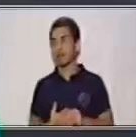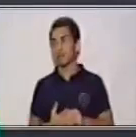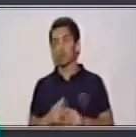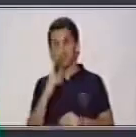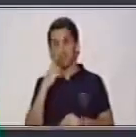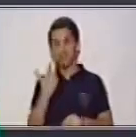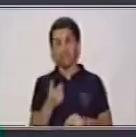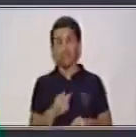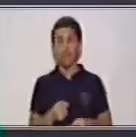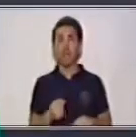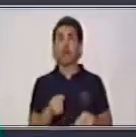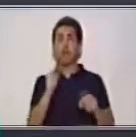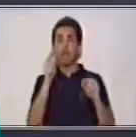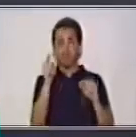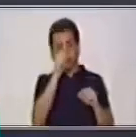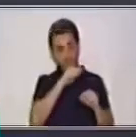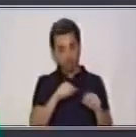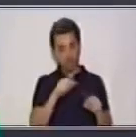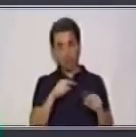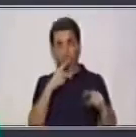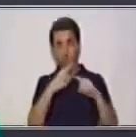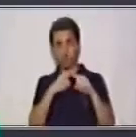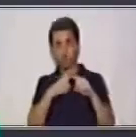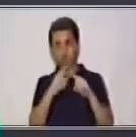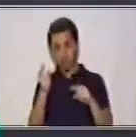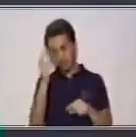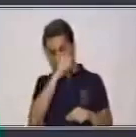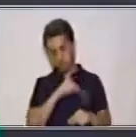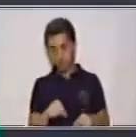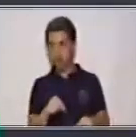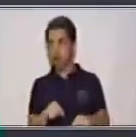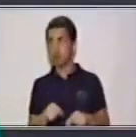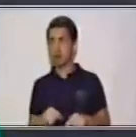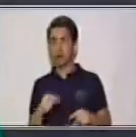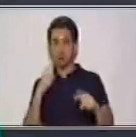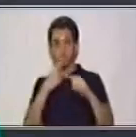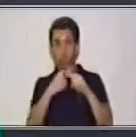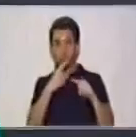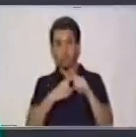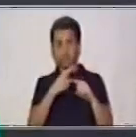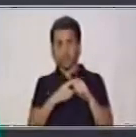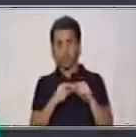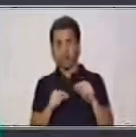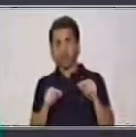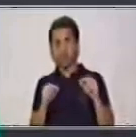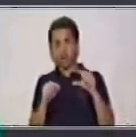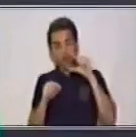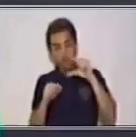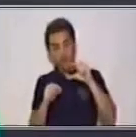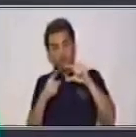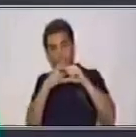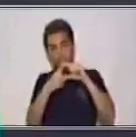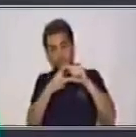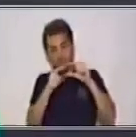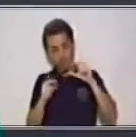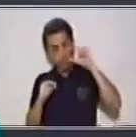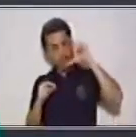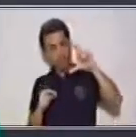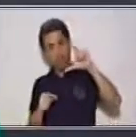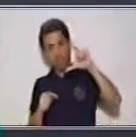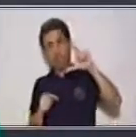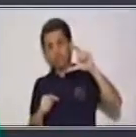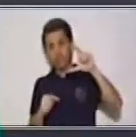orden es producto de medios por producto de extremos, o